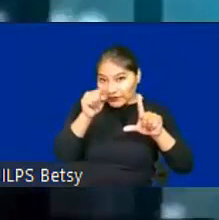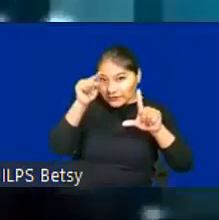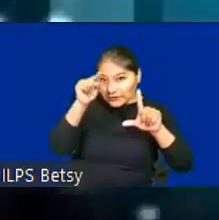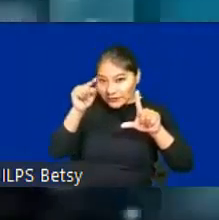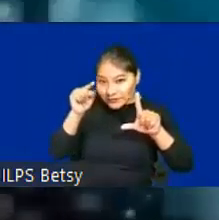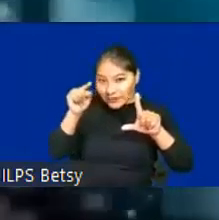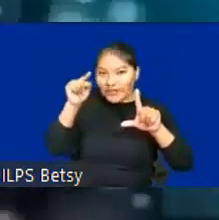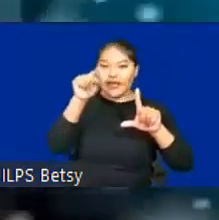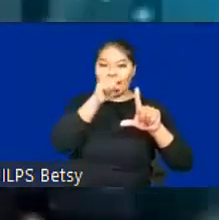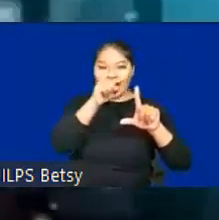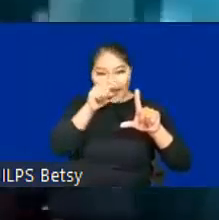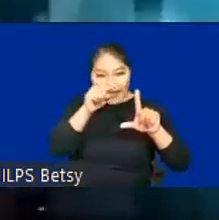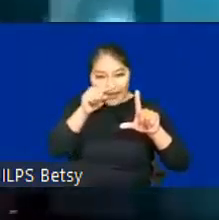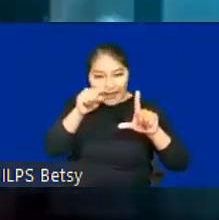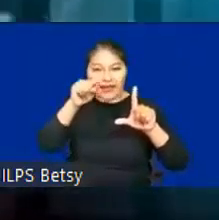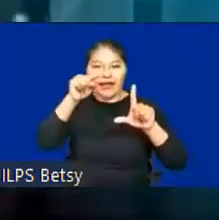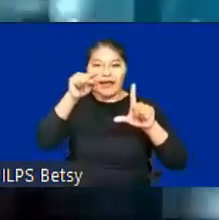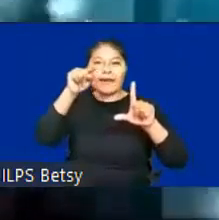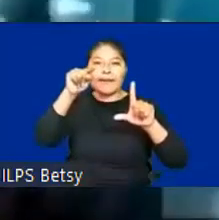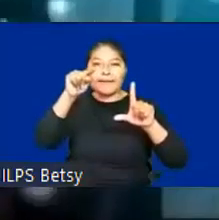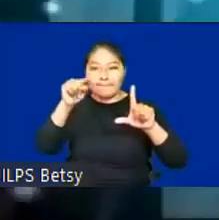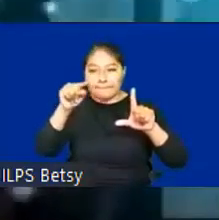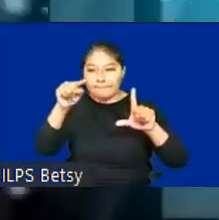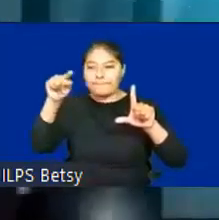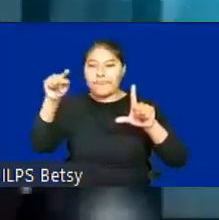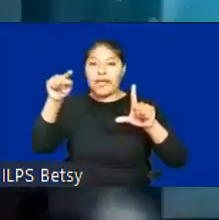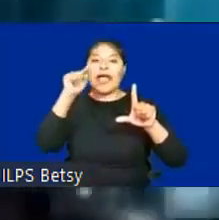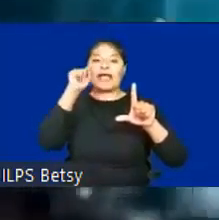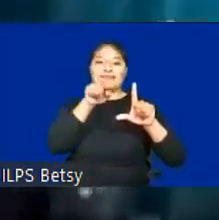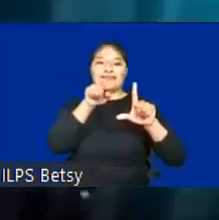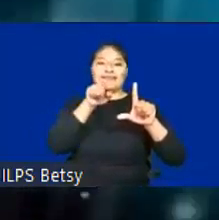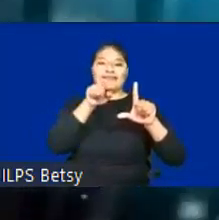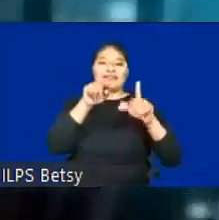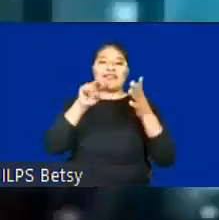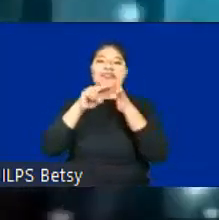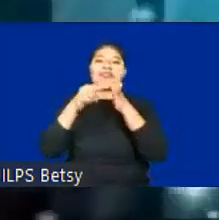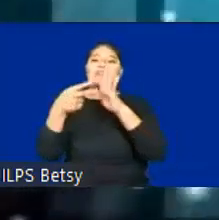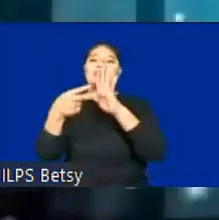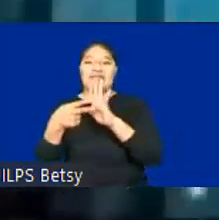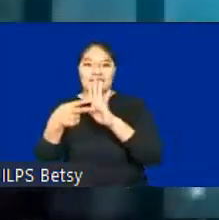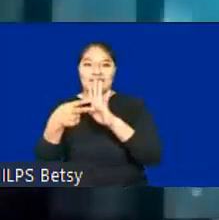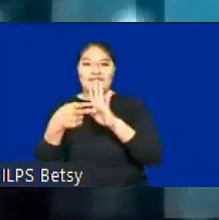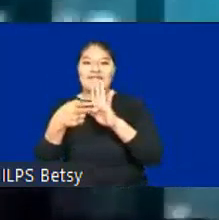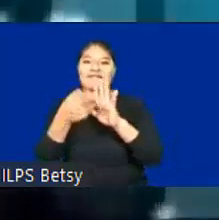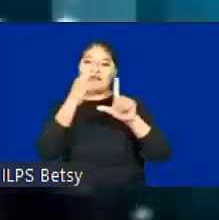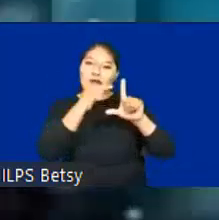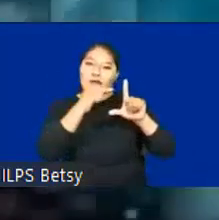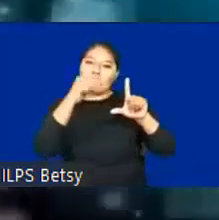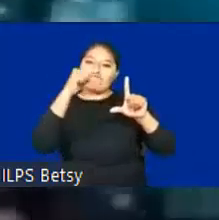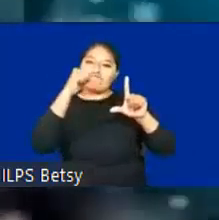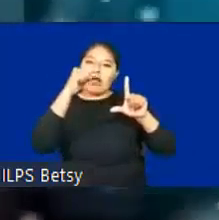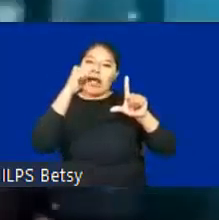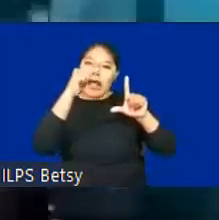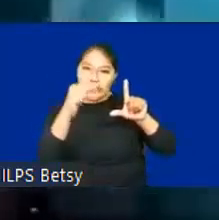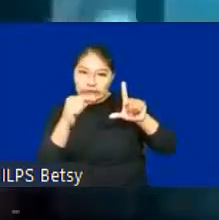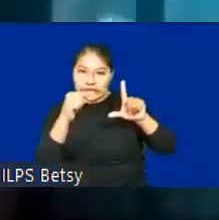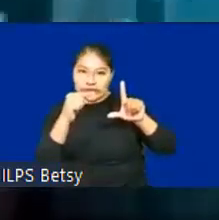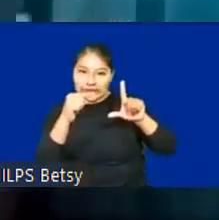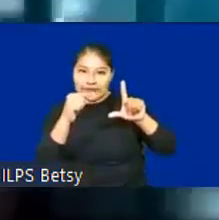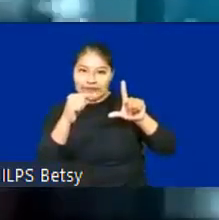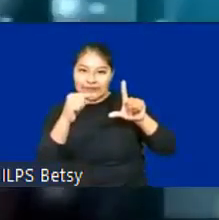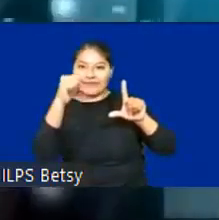representa a las presentaciones virtuales, y como vemos, ya en el año se ha sostenido en un porcentaje superior al 50%,